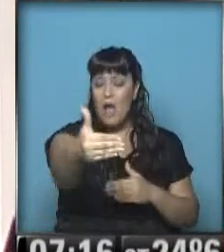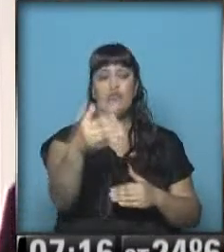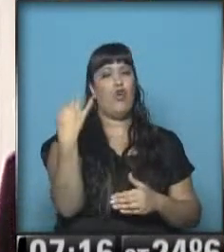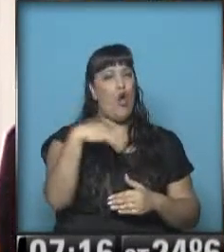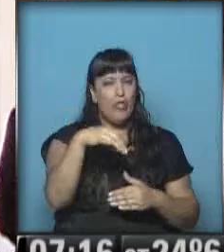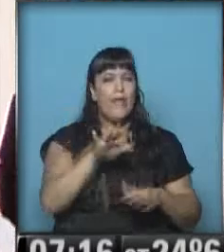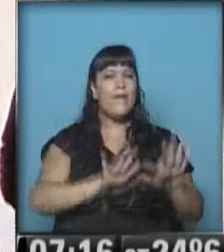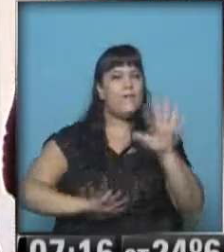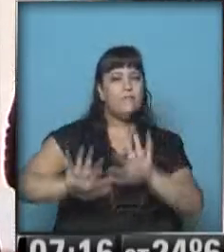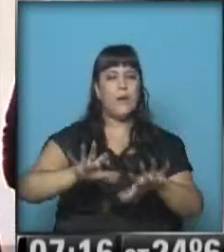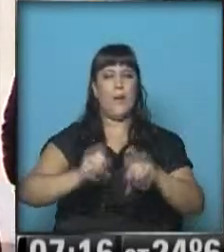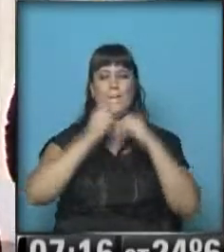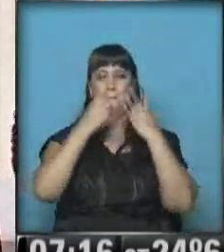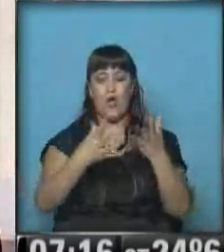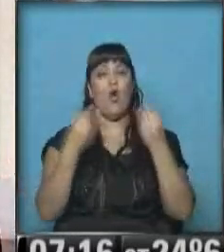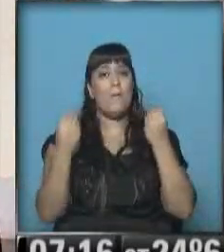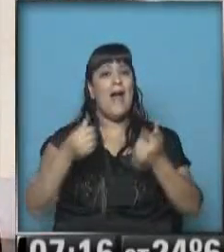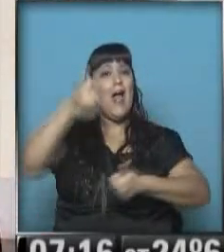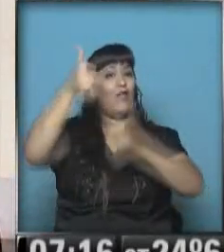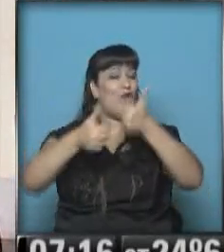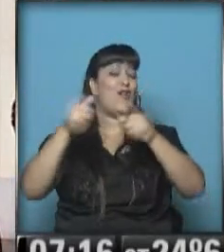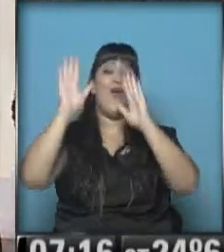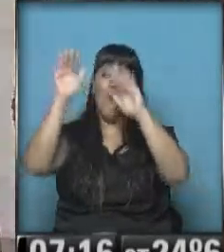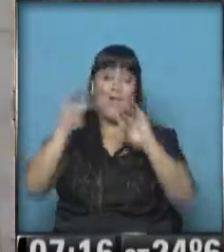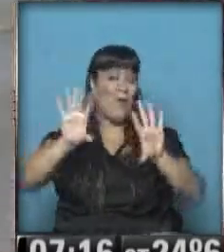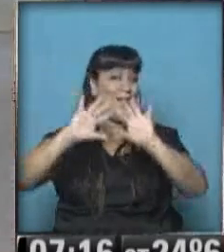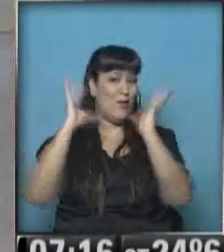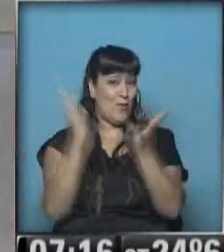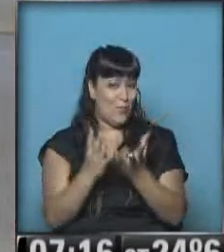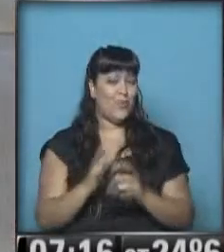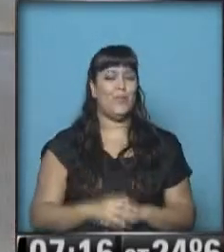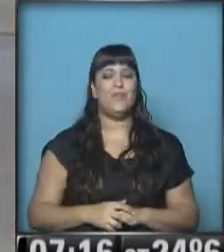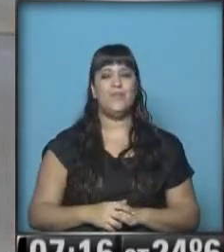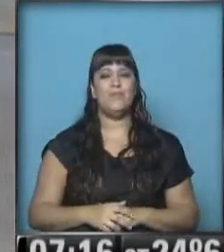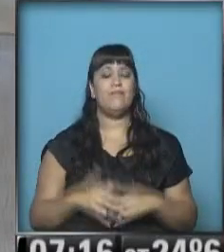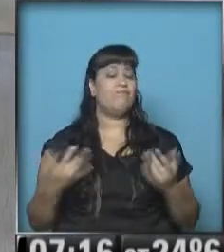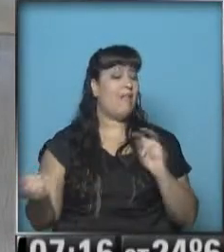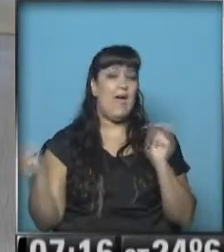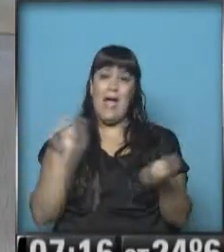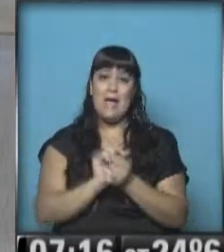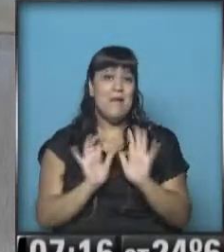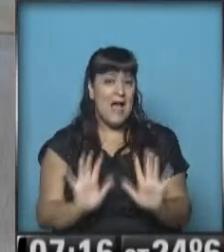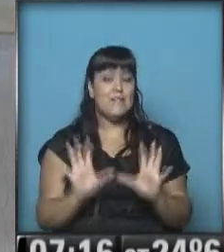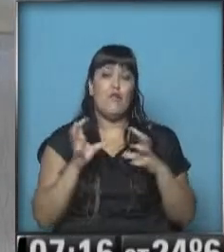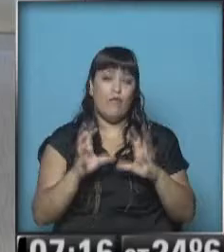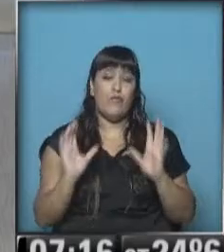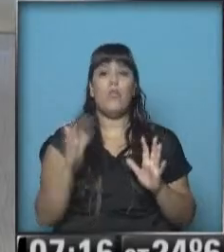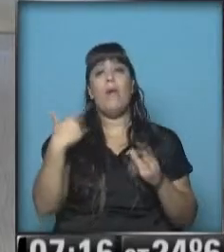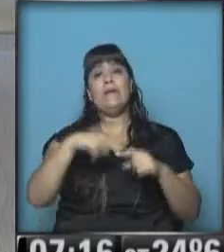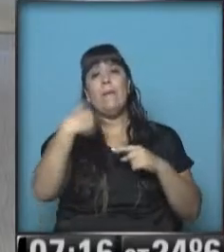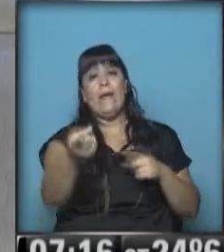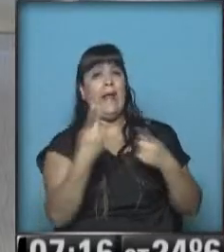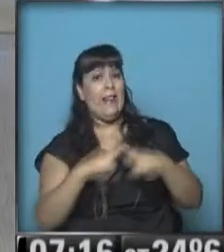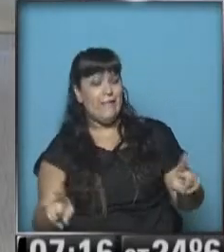de acomodarnos y hacer un torneo como es en todo el mundo. Bueno, va cambiando. Esto es muy dinámico en el fútbol argentino, quizás mañana te salen con otra cosa, así